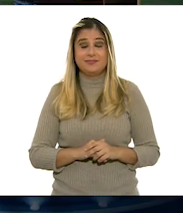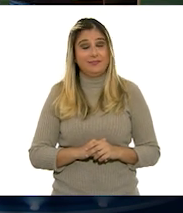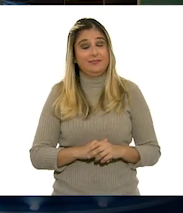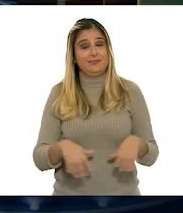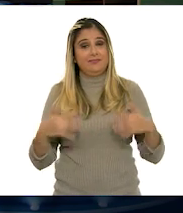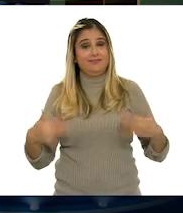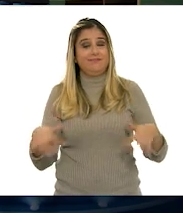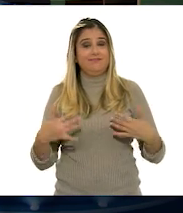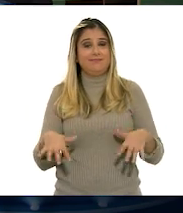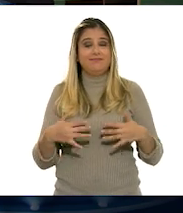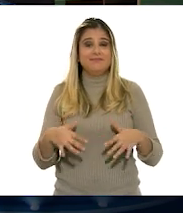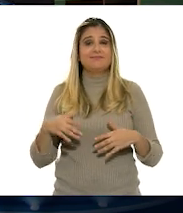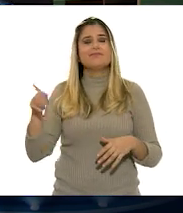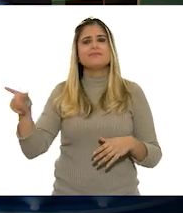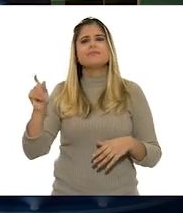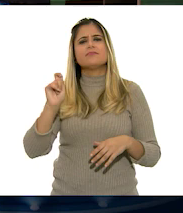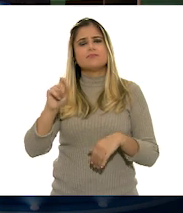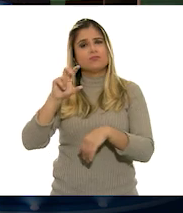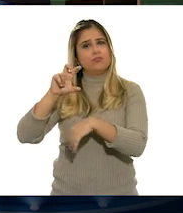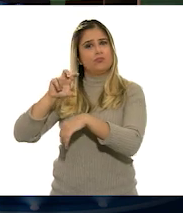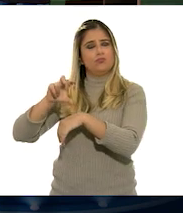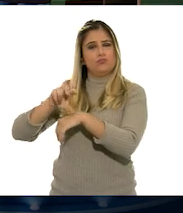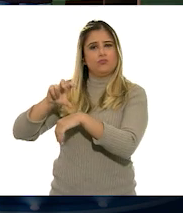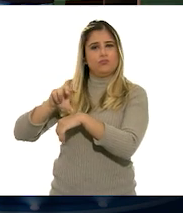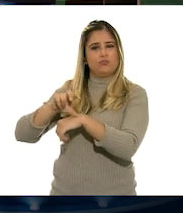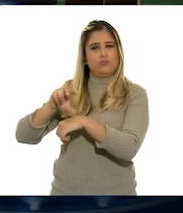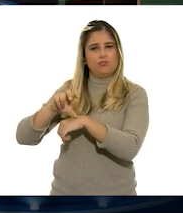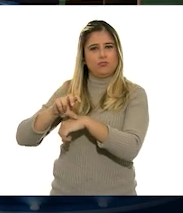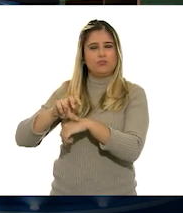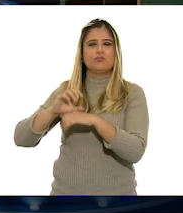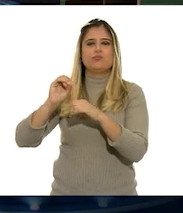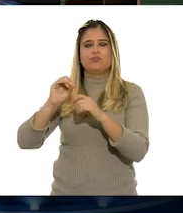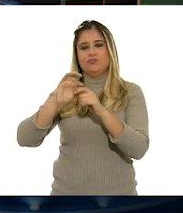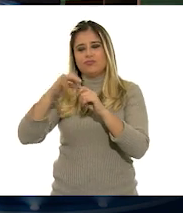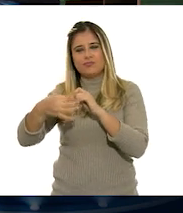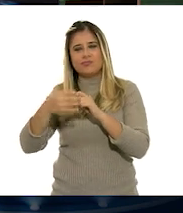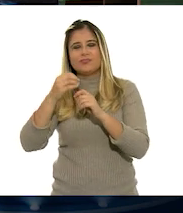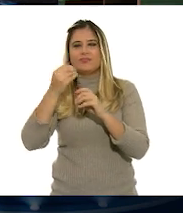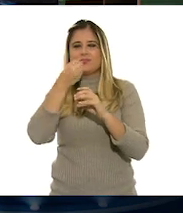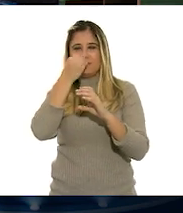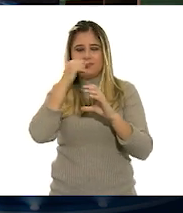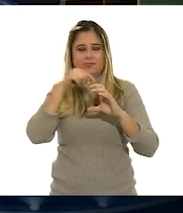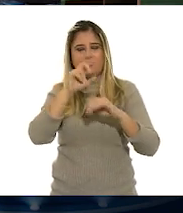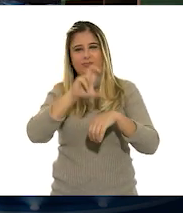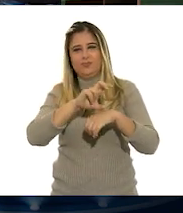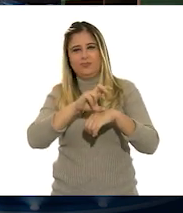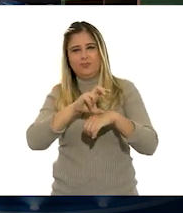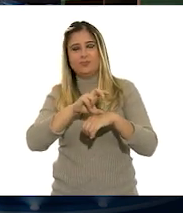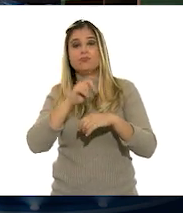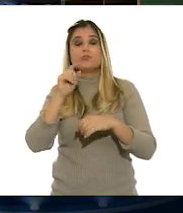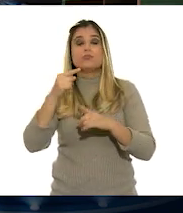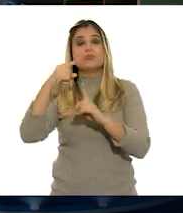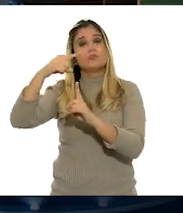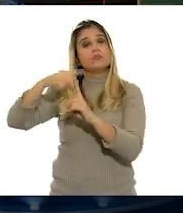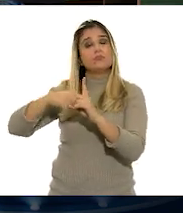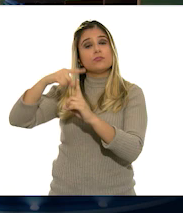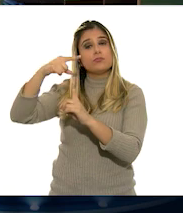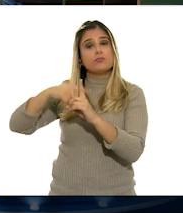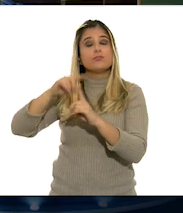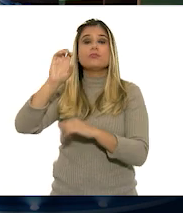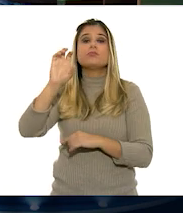Órale. Bueno, entonces aquí nos dice que el huevo o sus cáscara o alimentos que lo contengan, la temperatura es